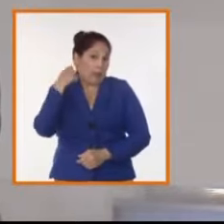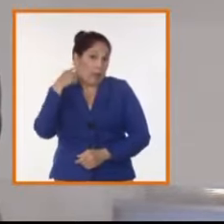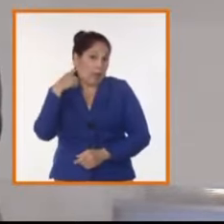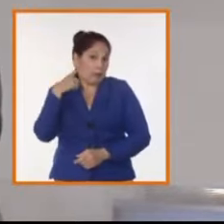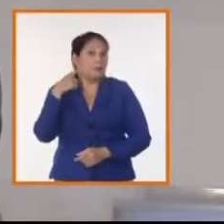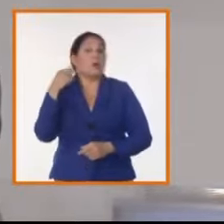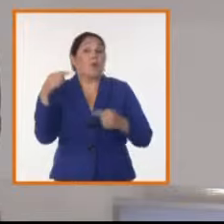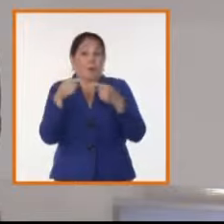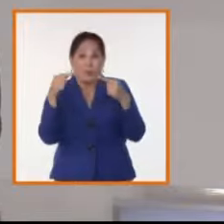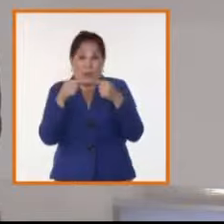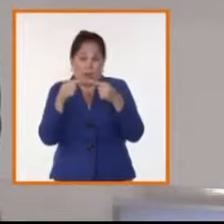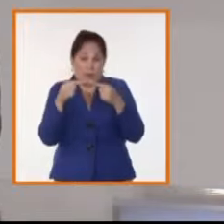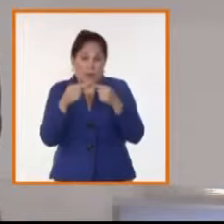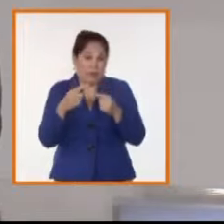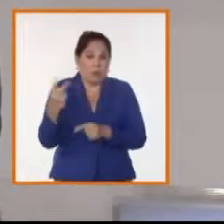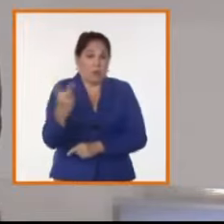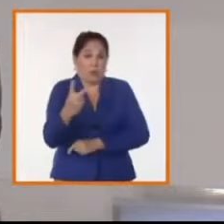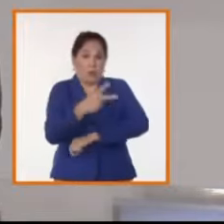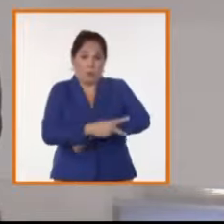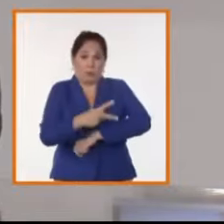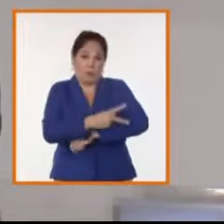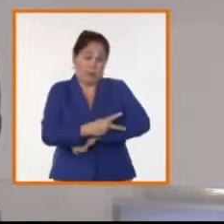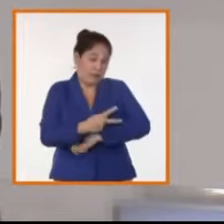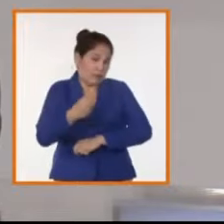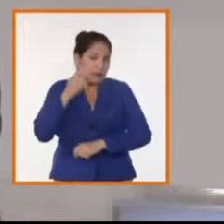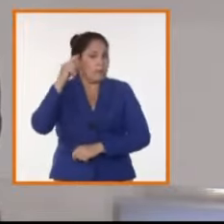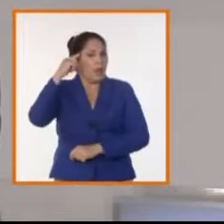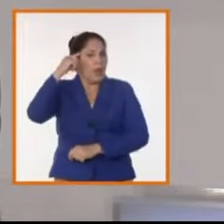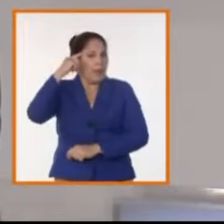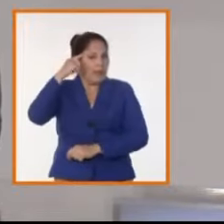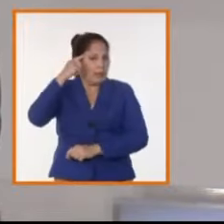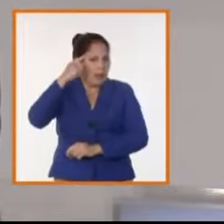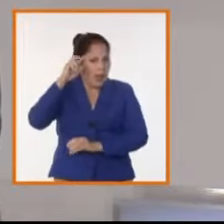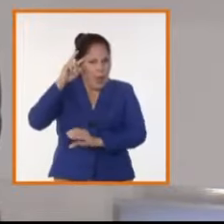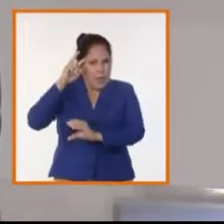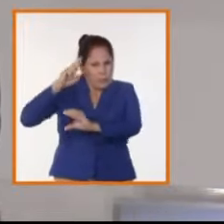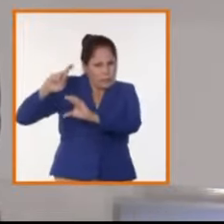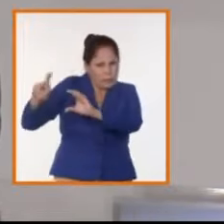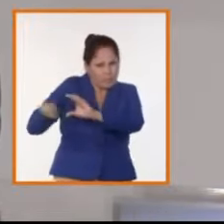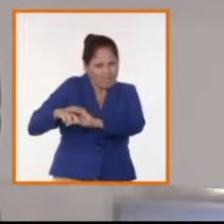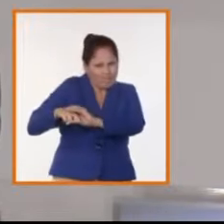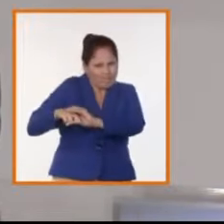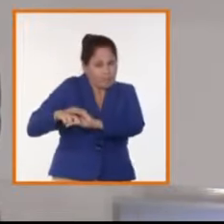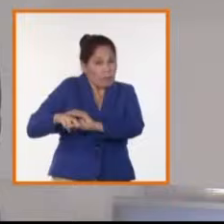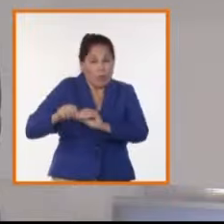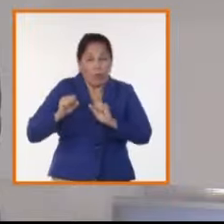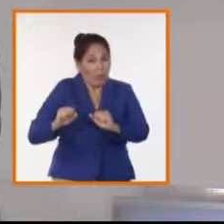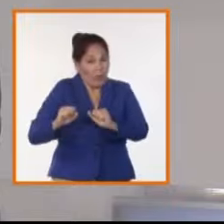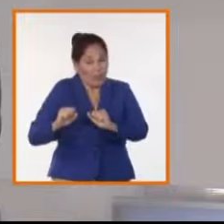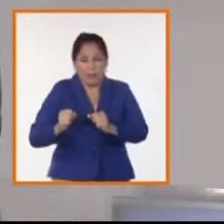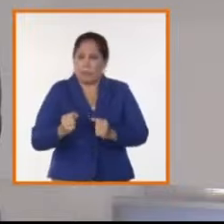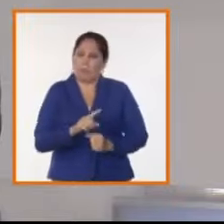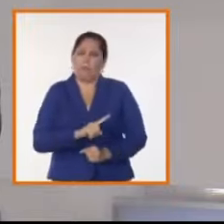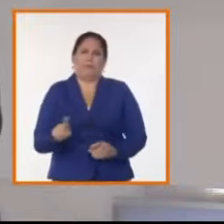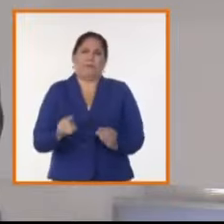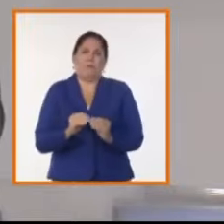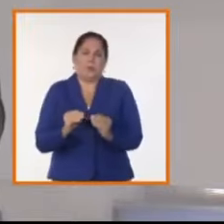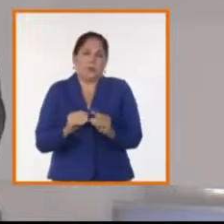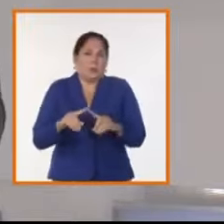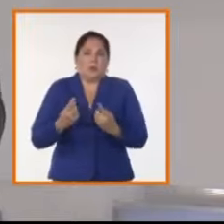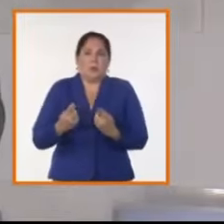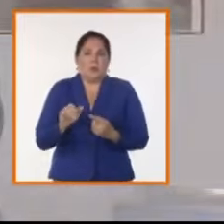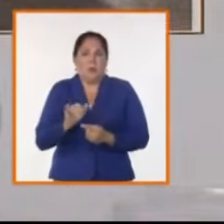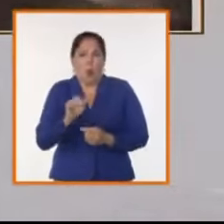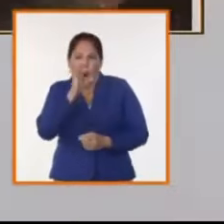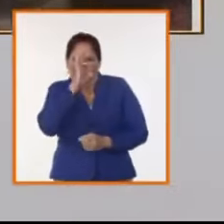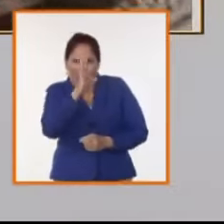ha ido acompañado se conmemoró al aniversario de la naa pero que ha ido acompañado de también de de de de un fomento